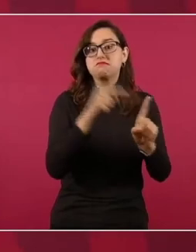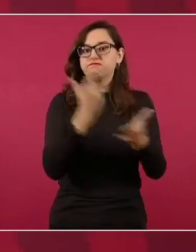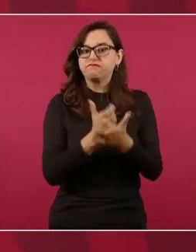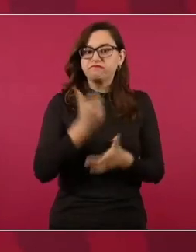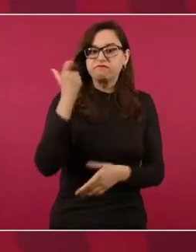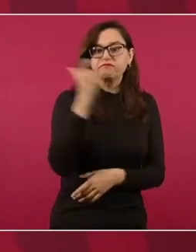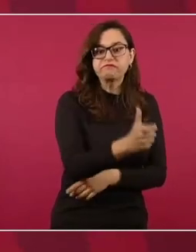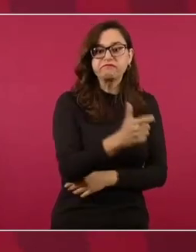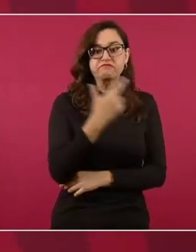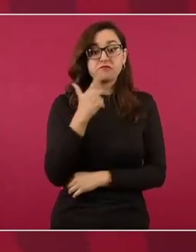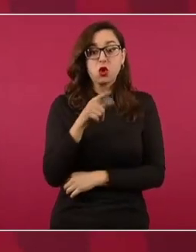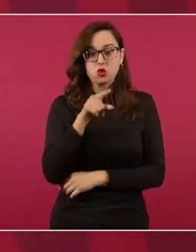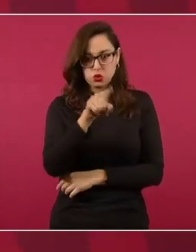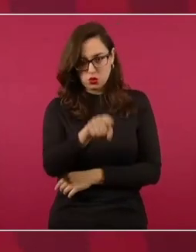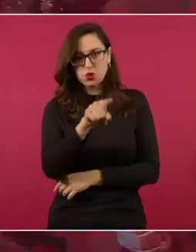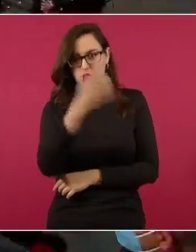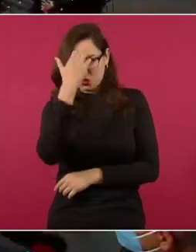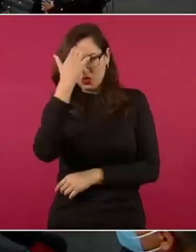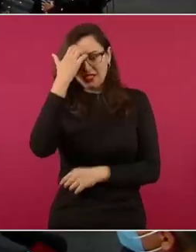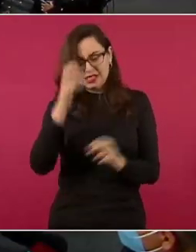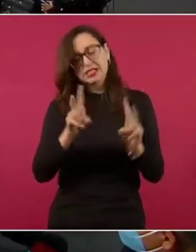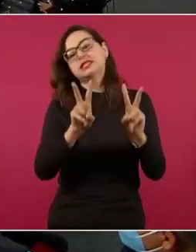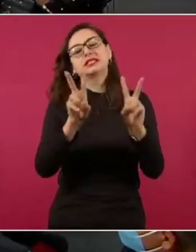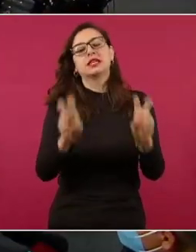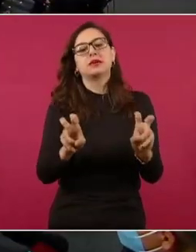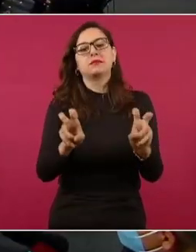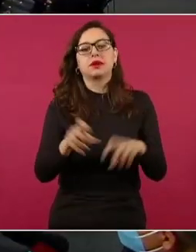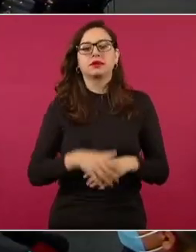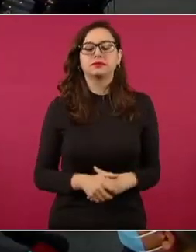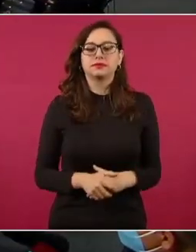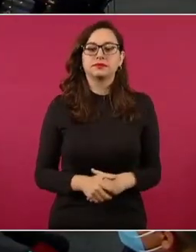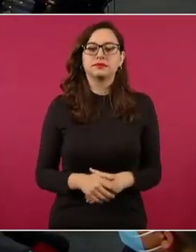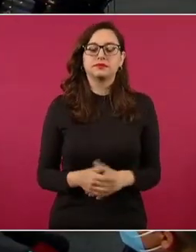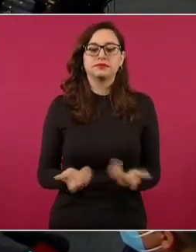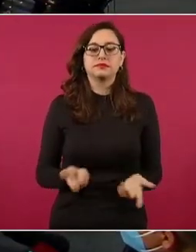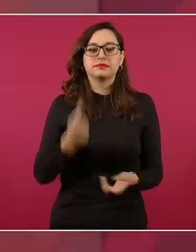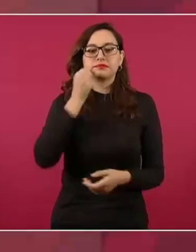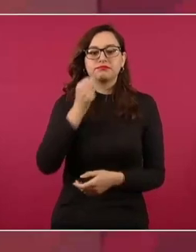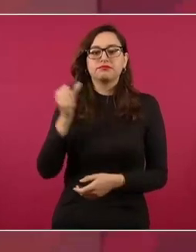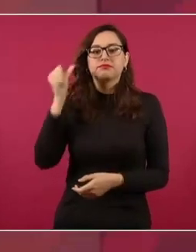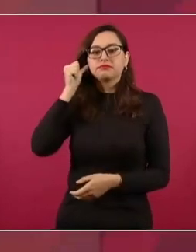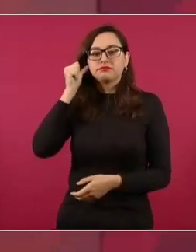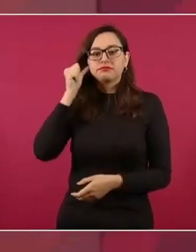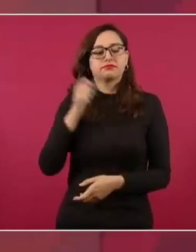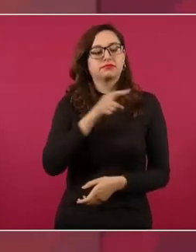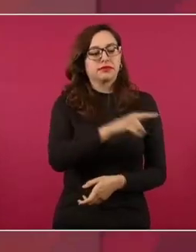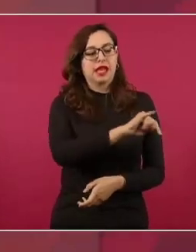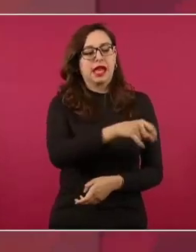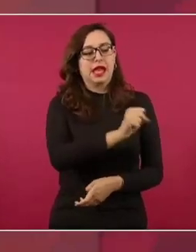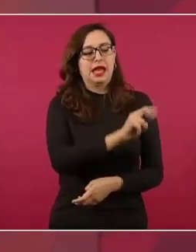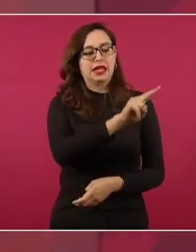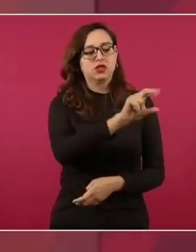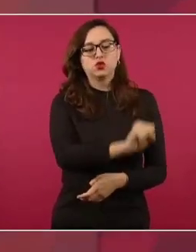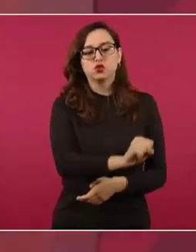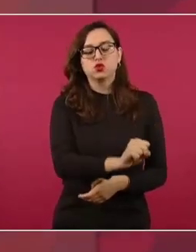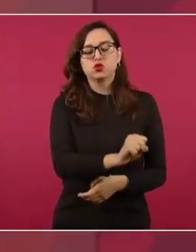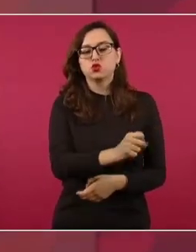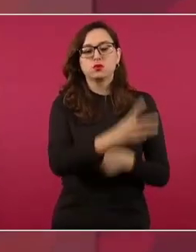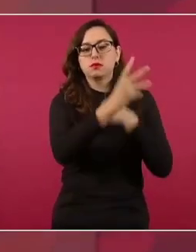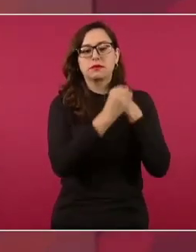¿Tú qué sabes, pues, de eso? Entonces, ayer no me dejaba dormir Jesús, porque